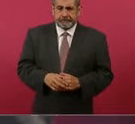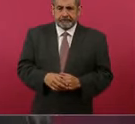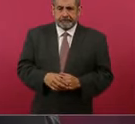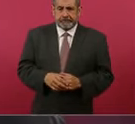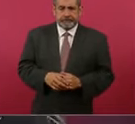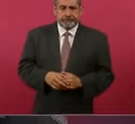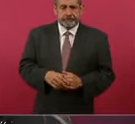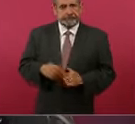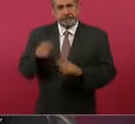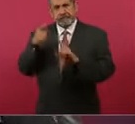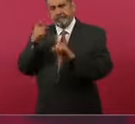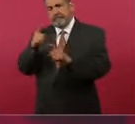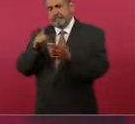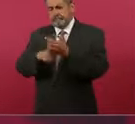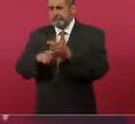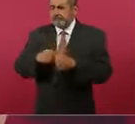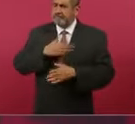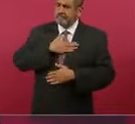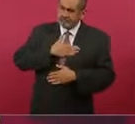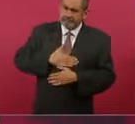Ese es el fin último.